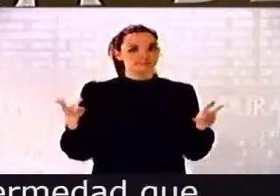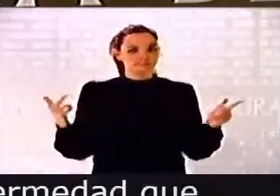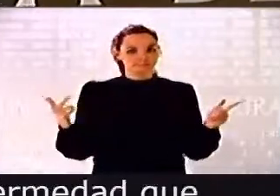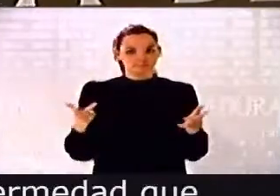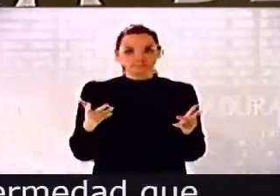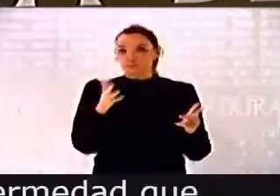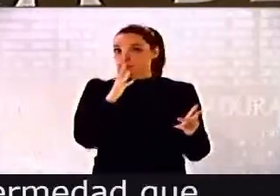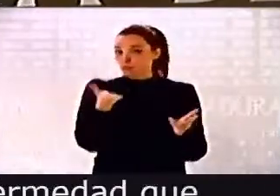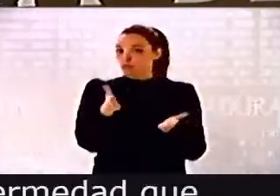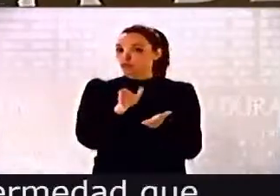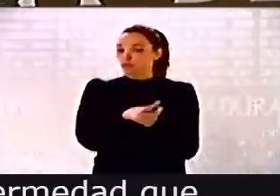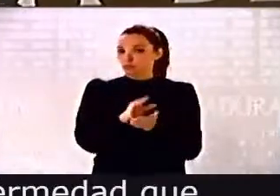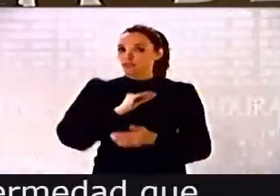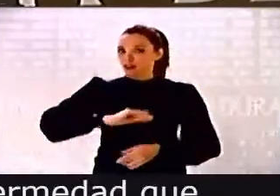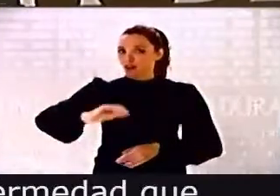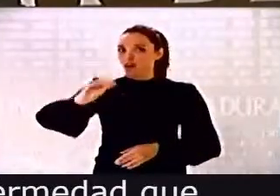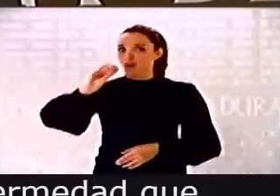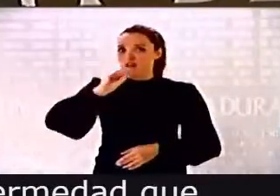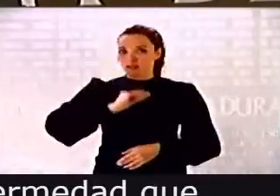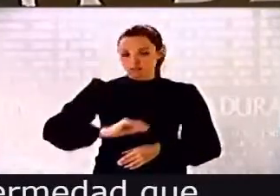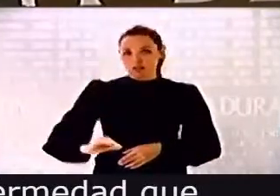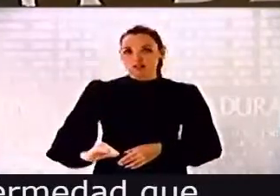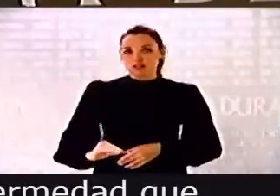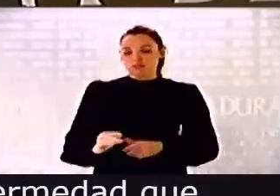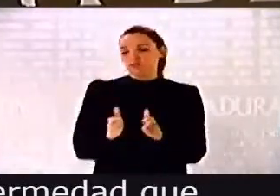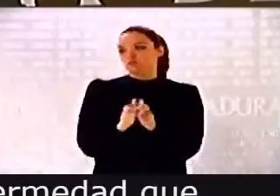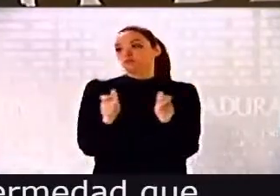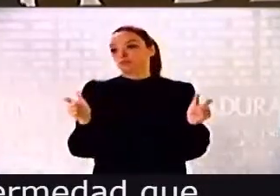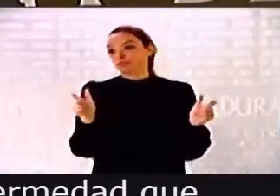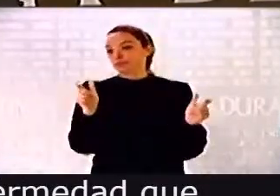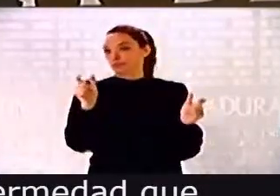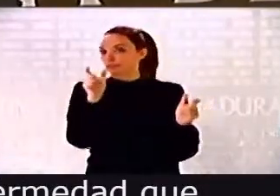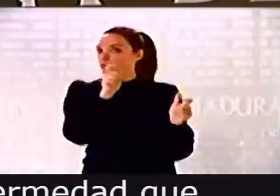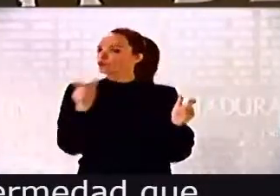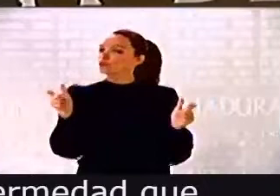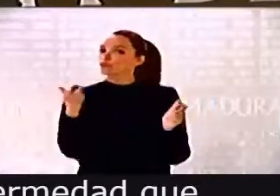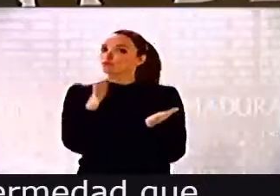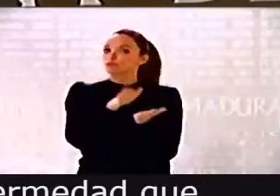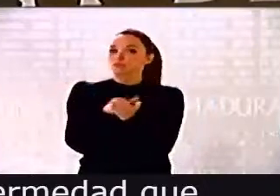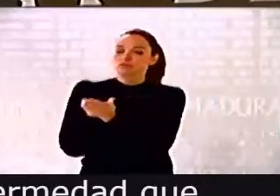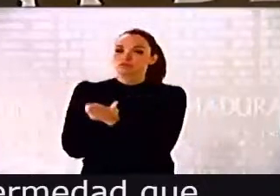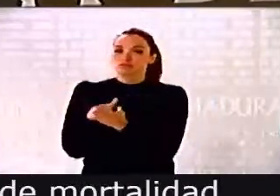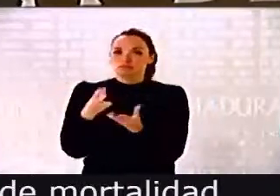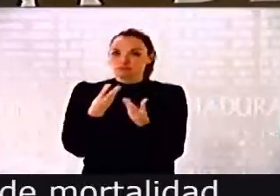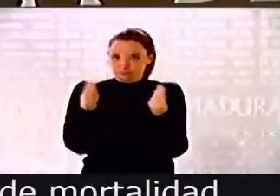una morbilidad importante y que produce unas cifras de mortalidad nada desdeñables.